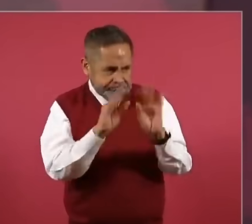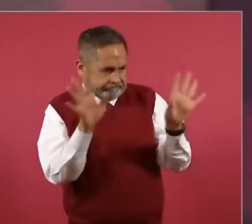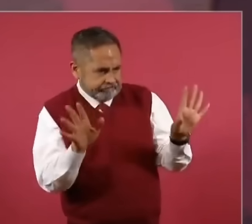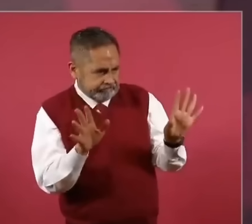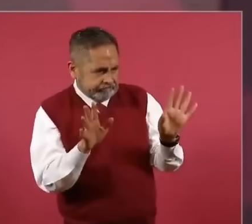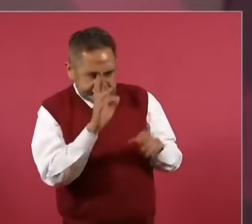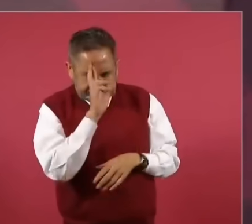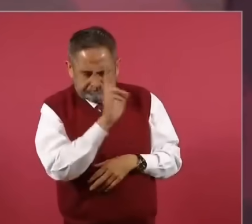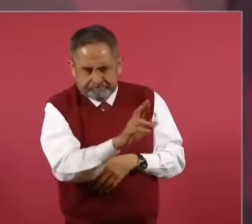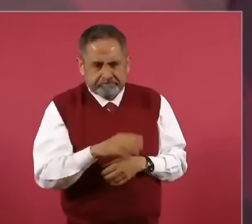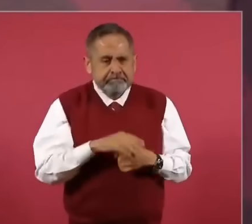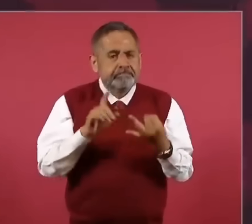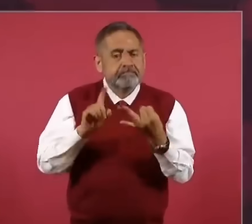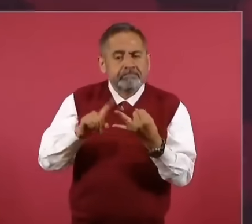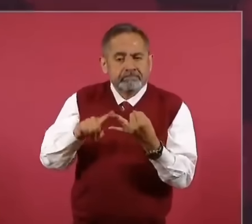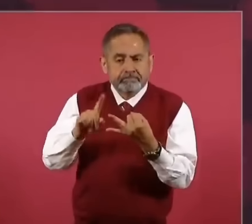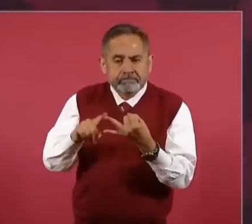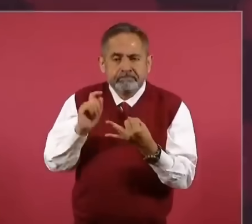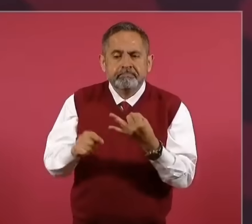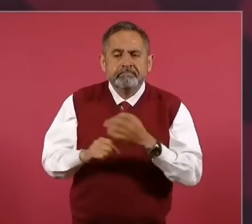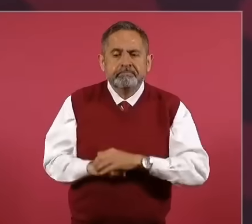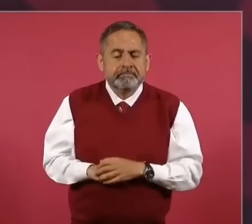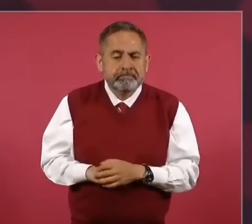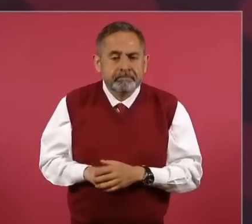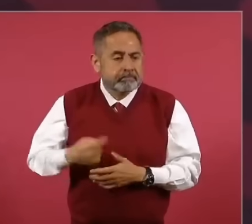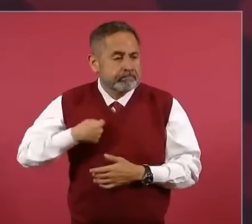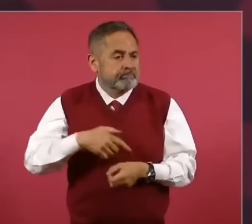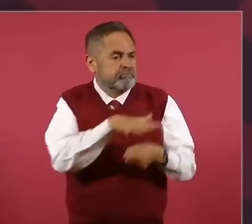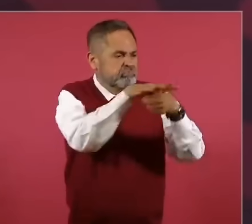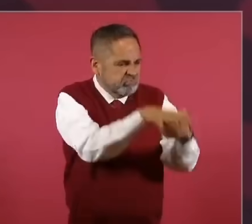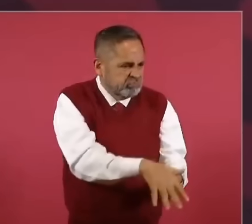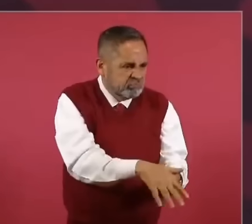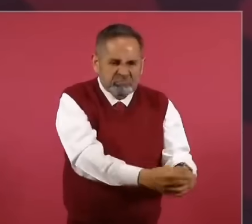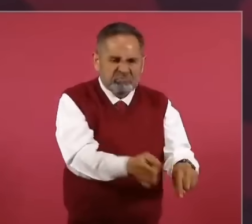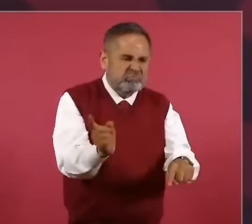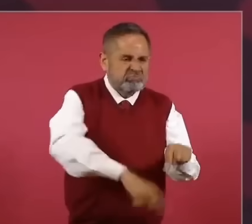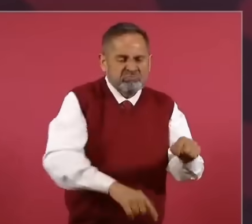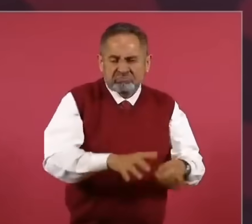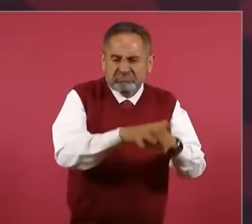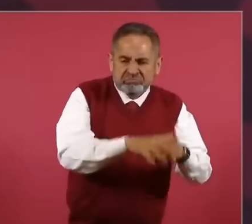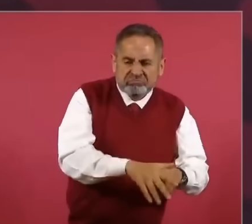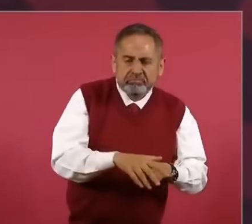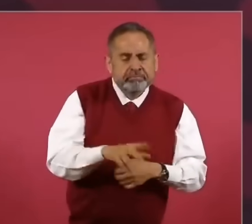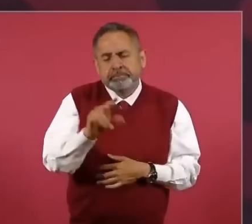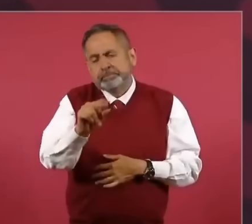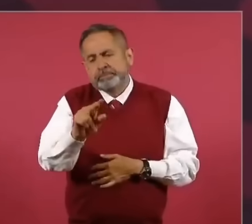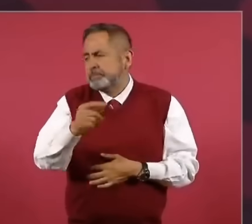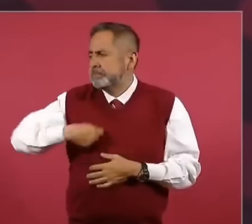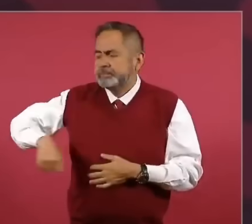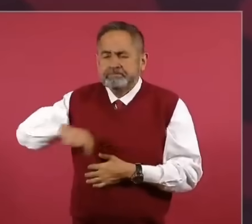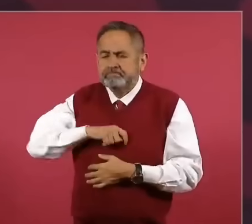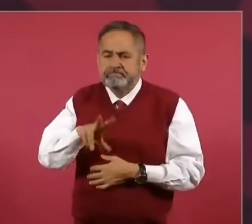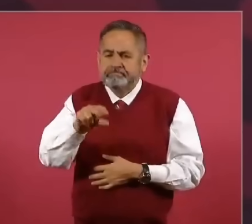muy claro. Lo segundo es que nosotros no reprimimos, no somos represores,